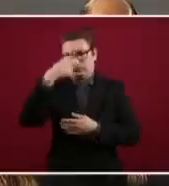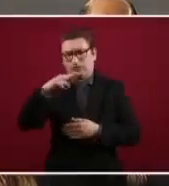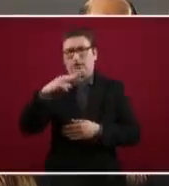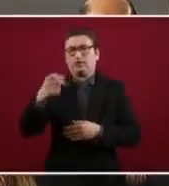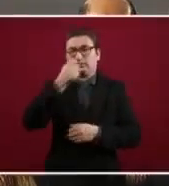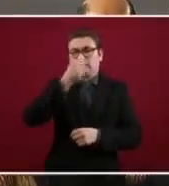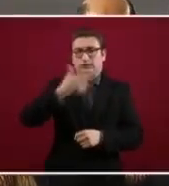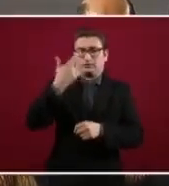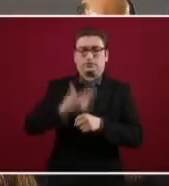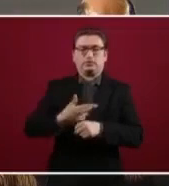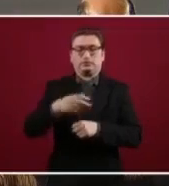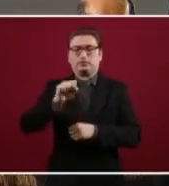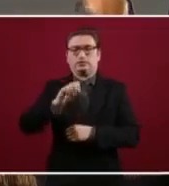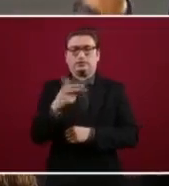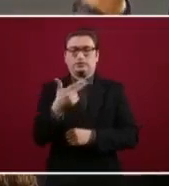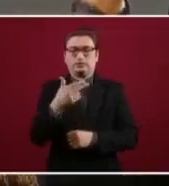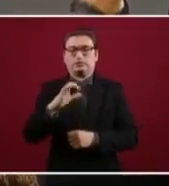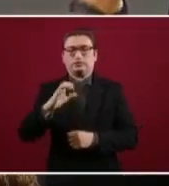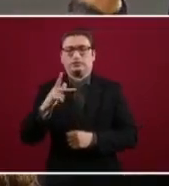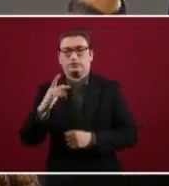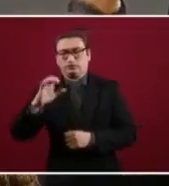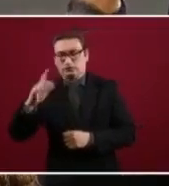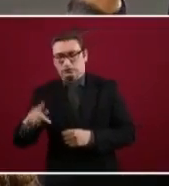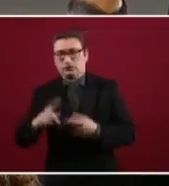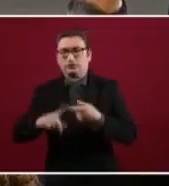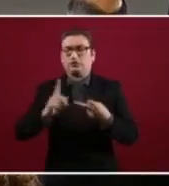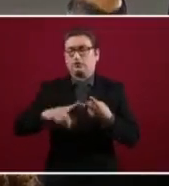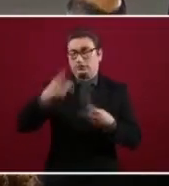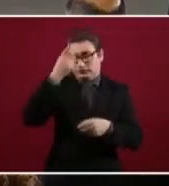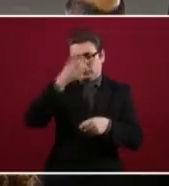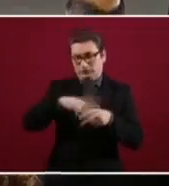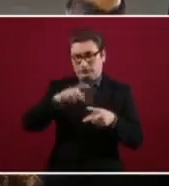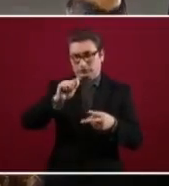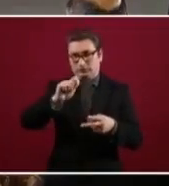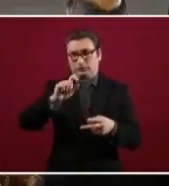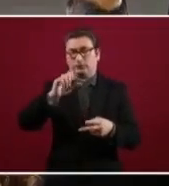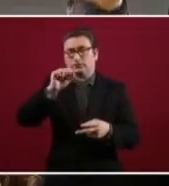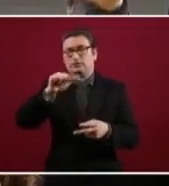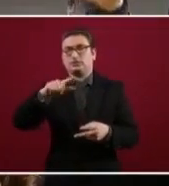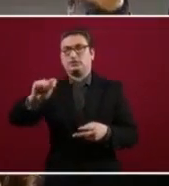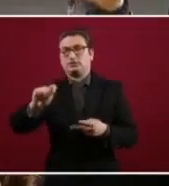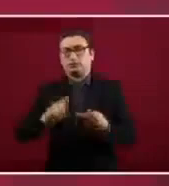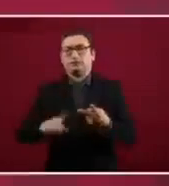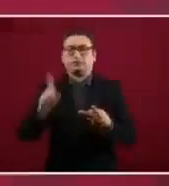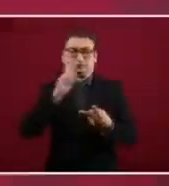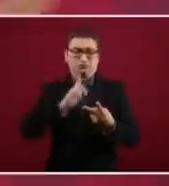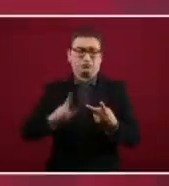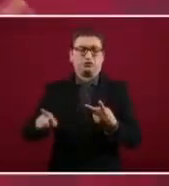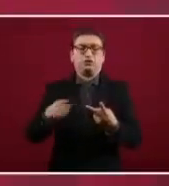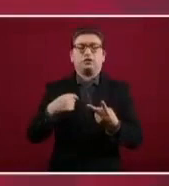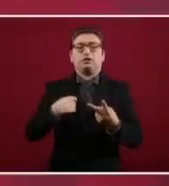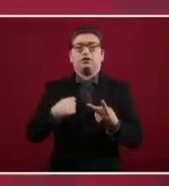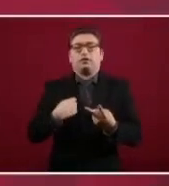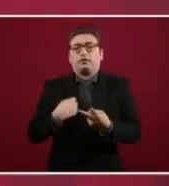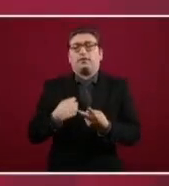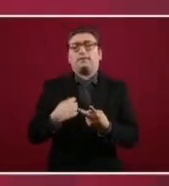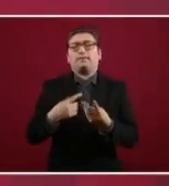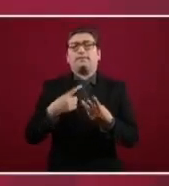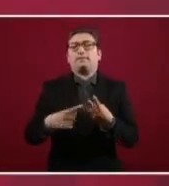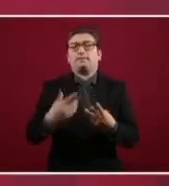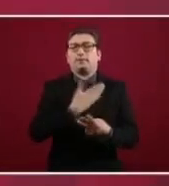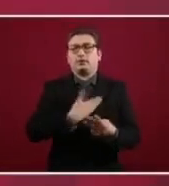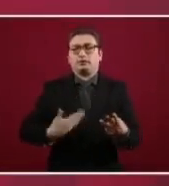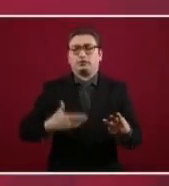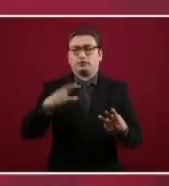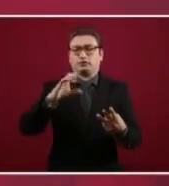hacienda la directora del sat el él el presidente de